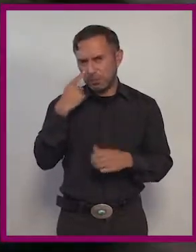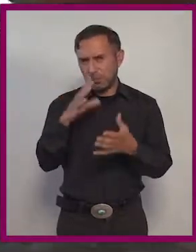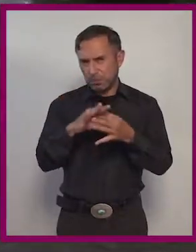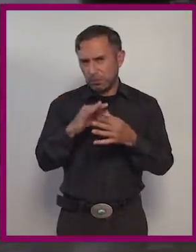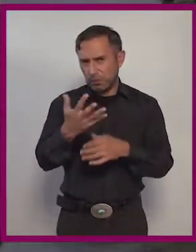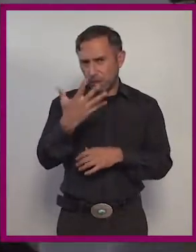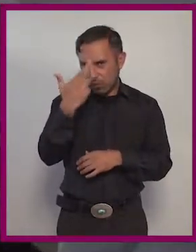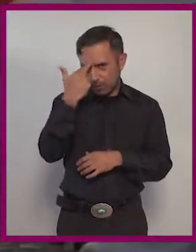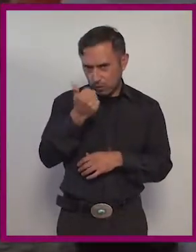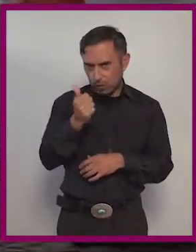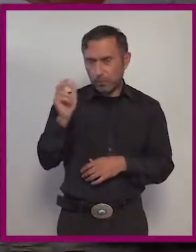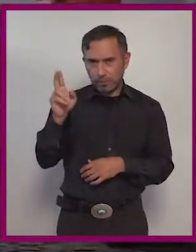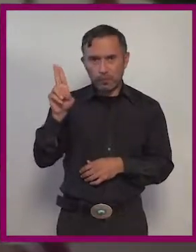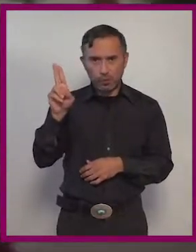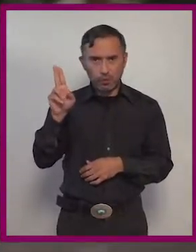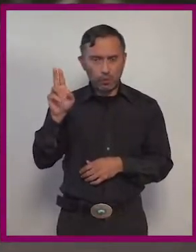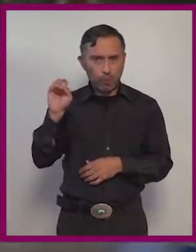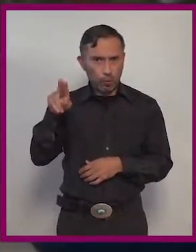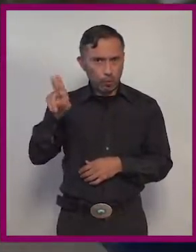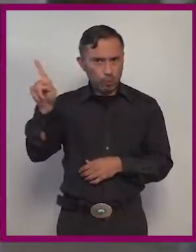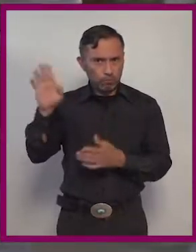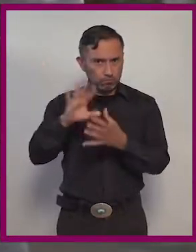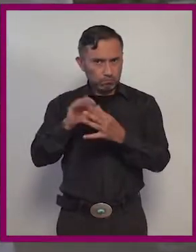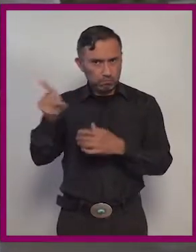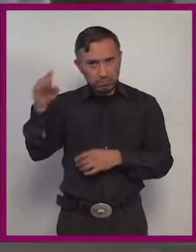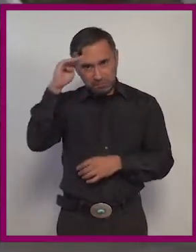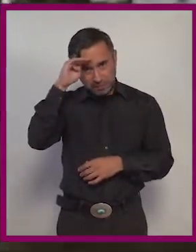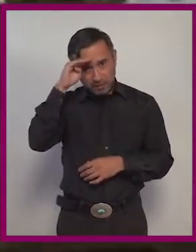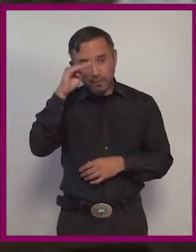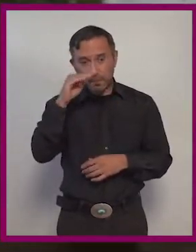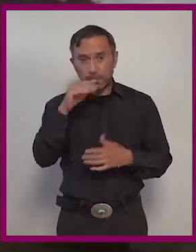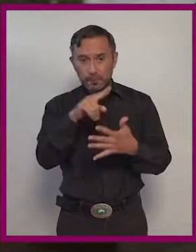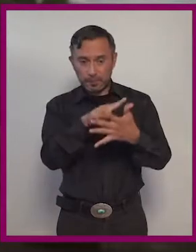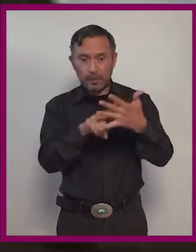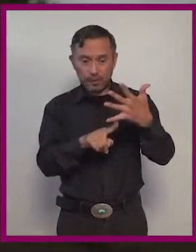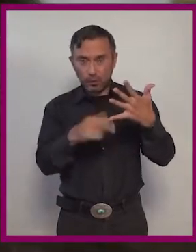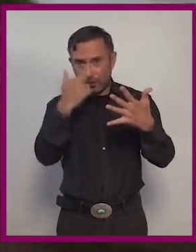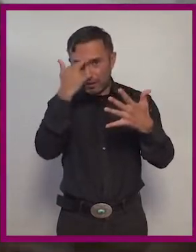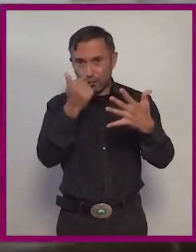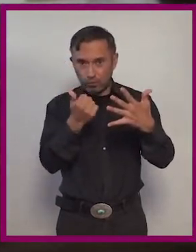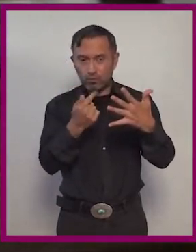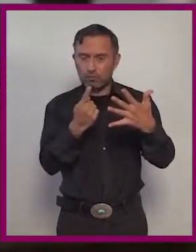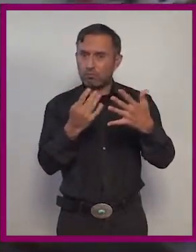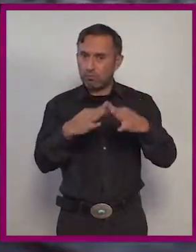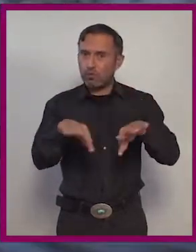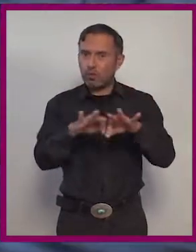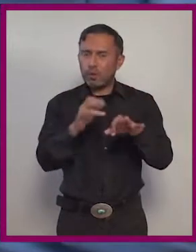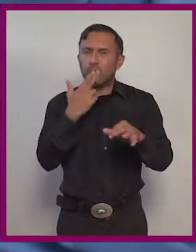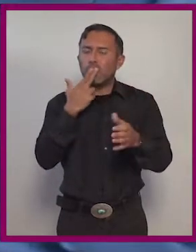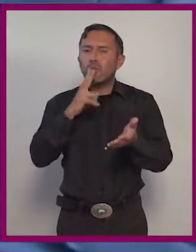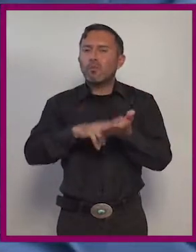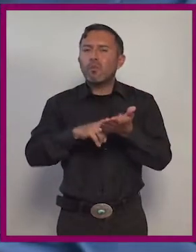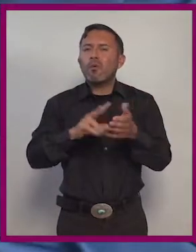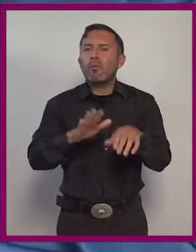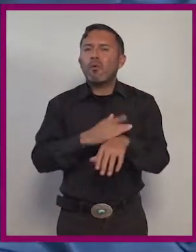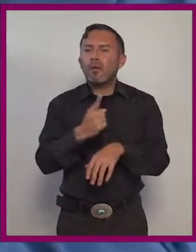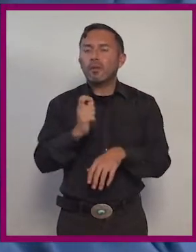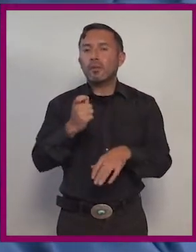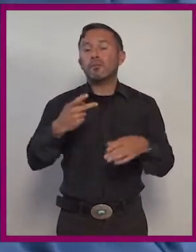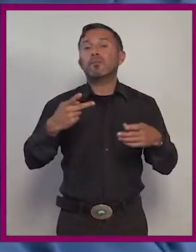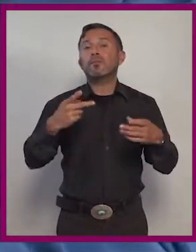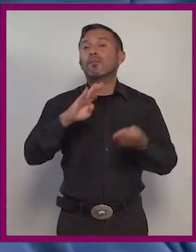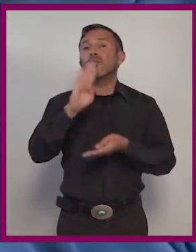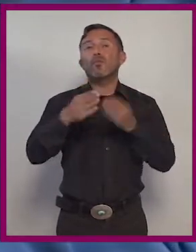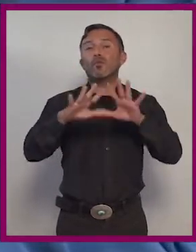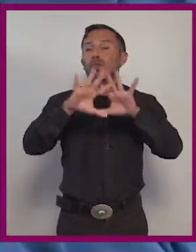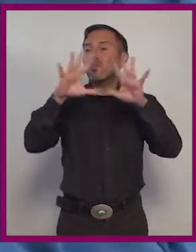propia OMPI considera por los cuales son importantes estos conocimientos. Son importantes para la vida de la mayoría de los habitantes